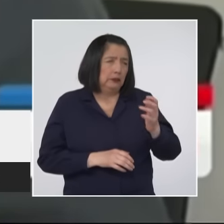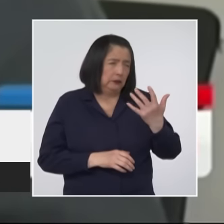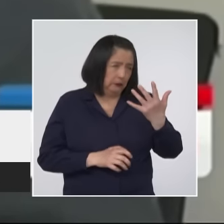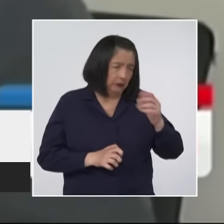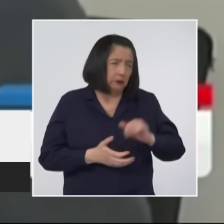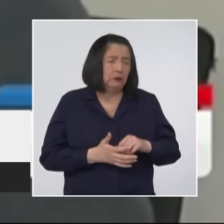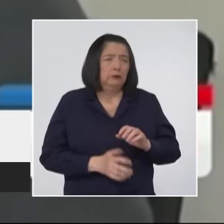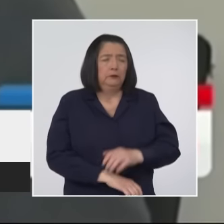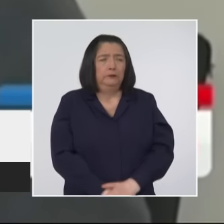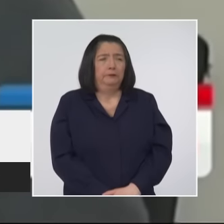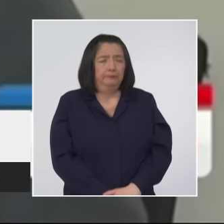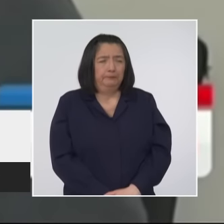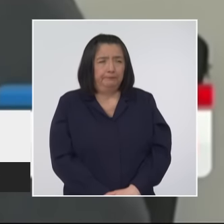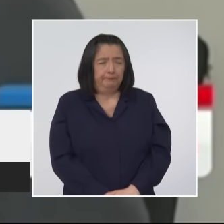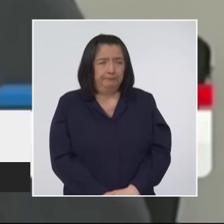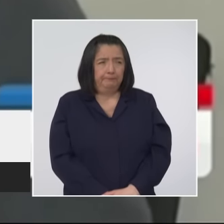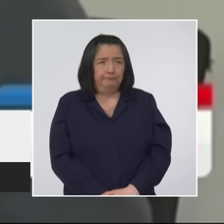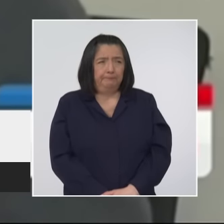Sí.